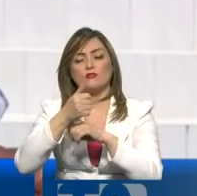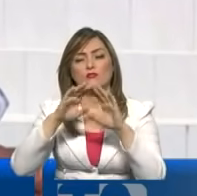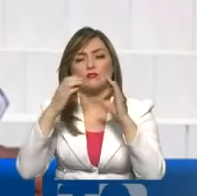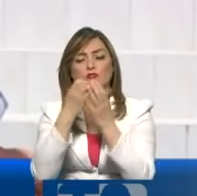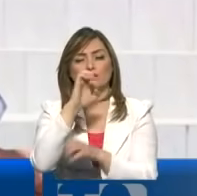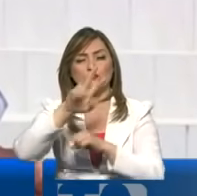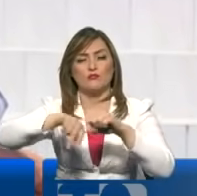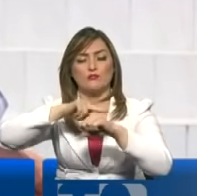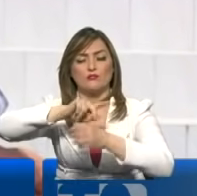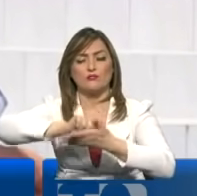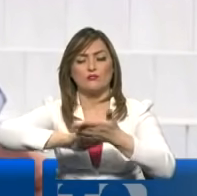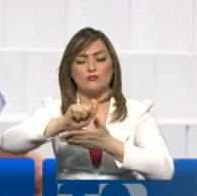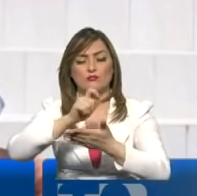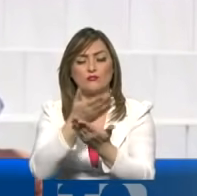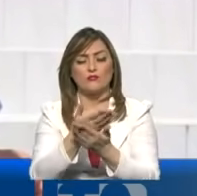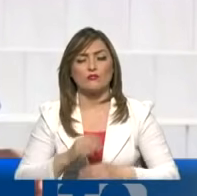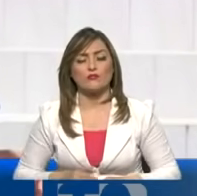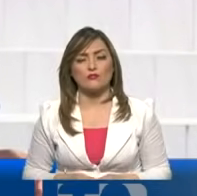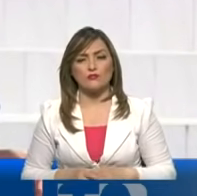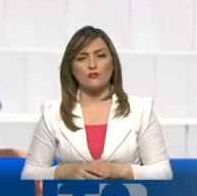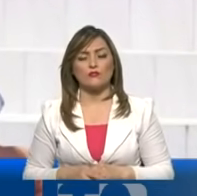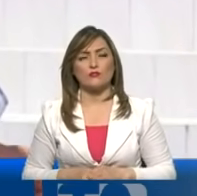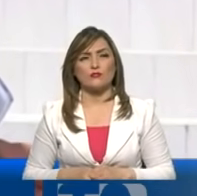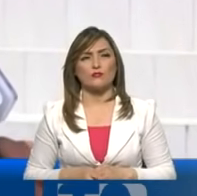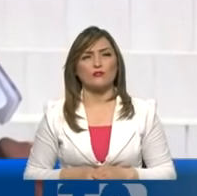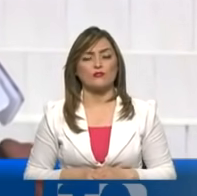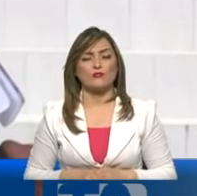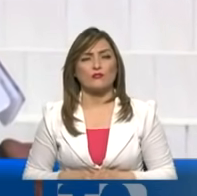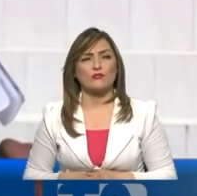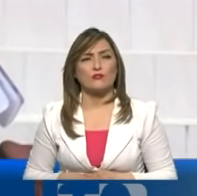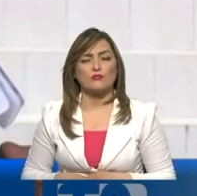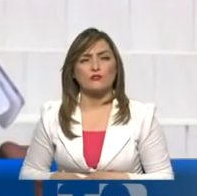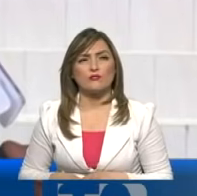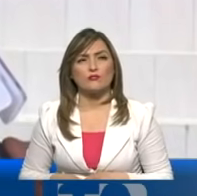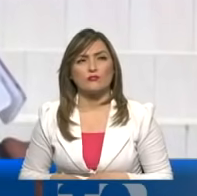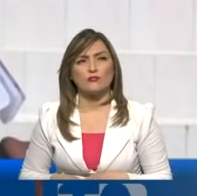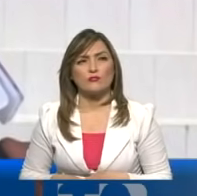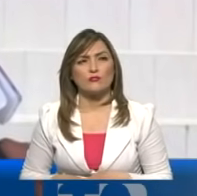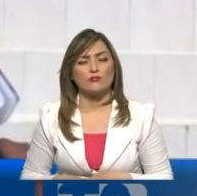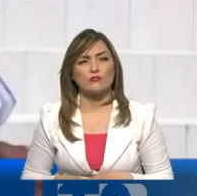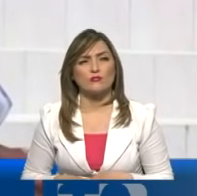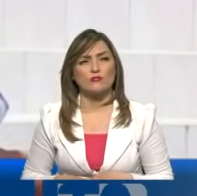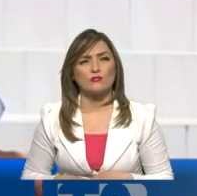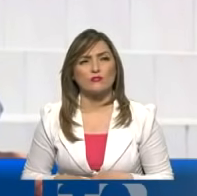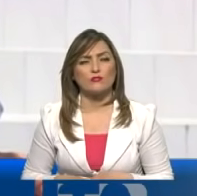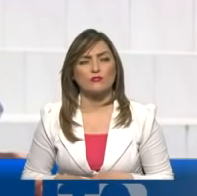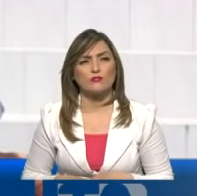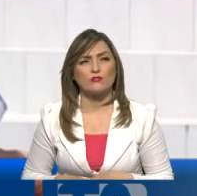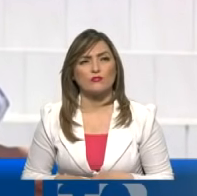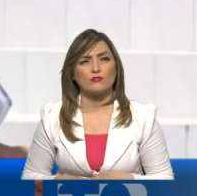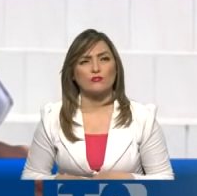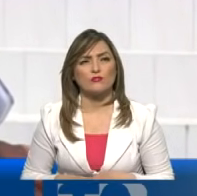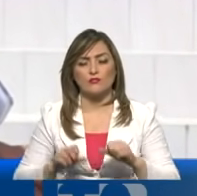COE se aprueba la propuesta que estamos planteando como Ministerio de Educación, estaremos en posibilidad de que esas instituciones